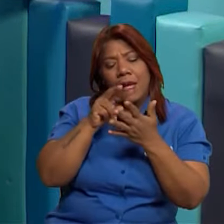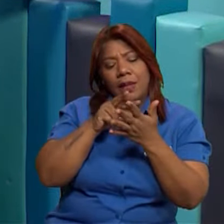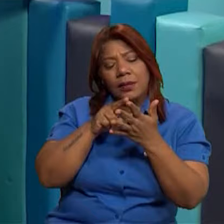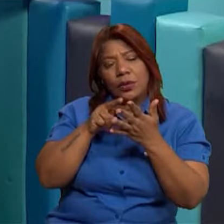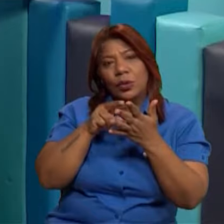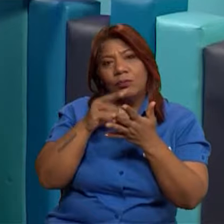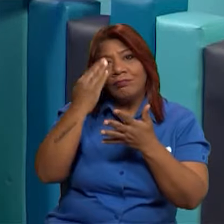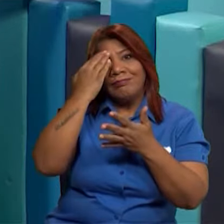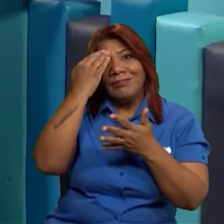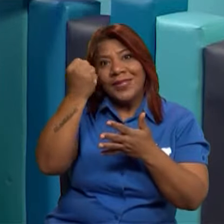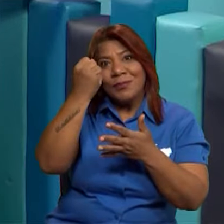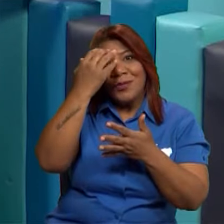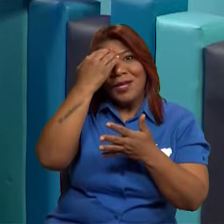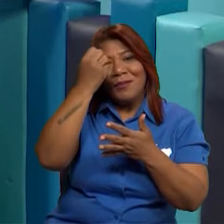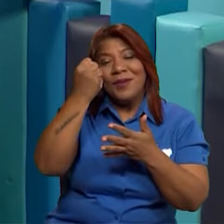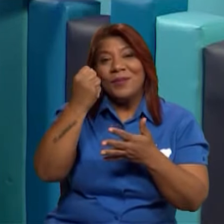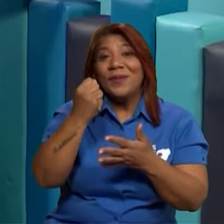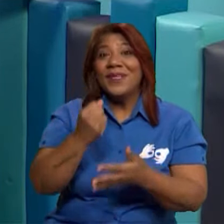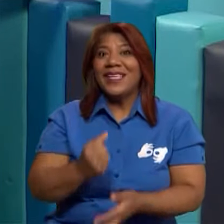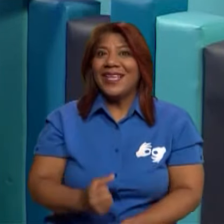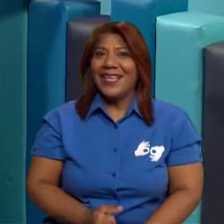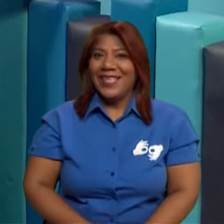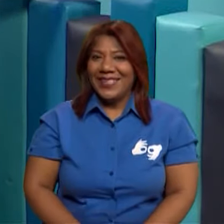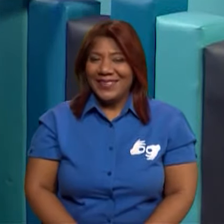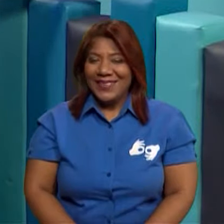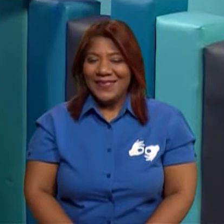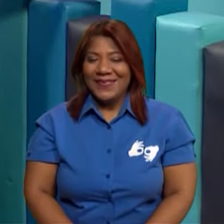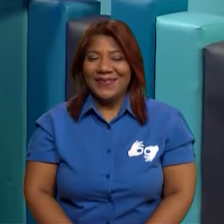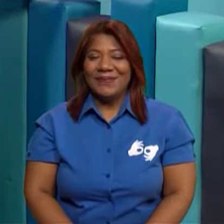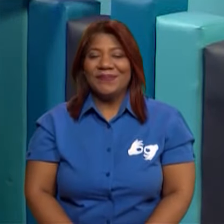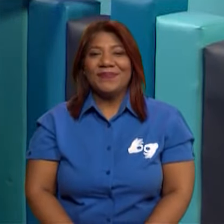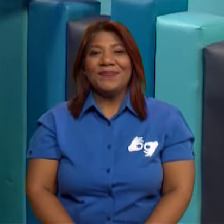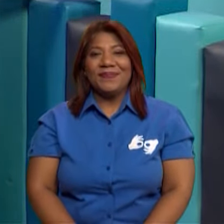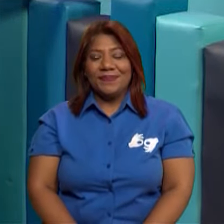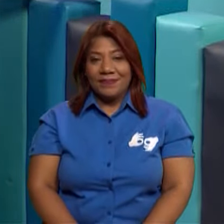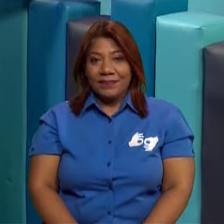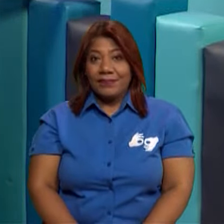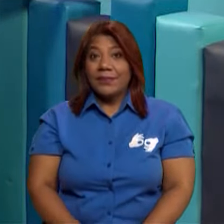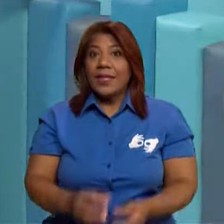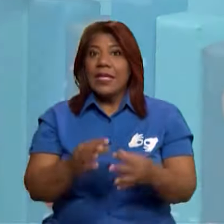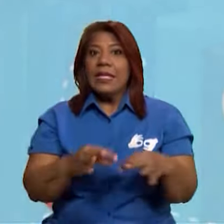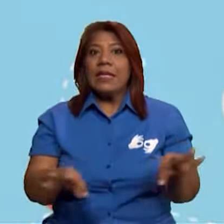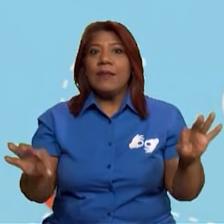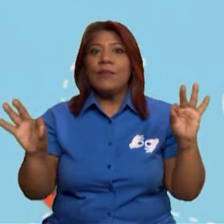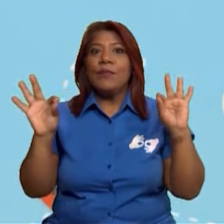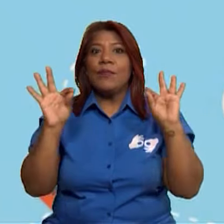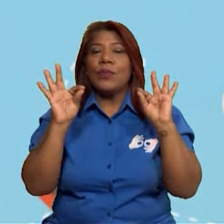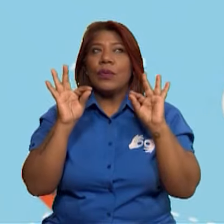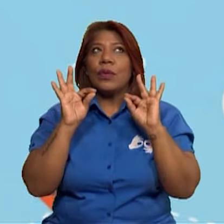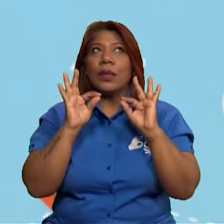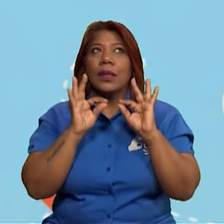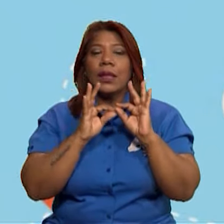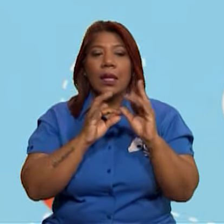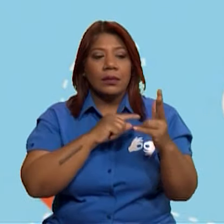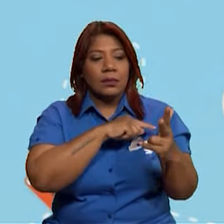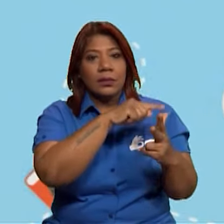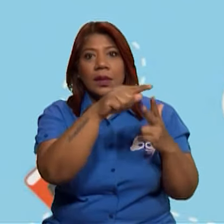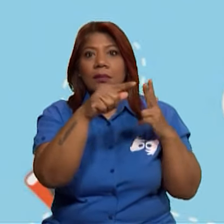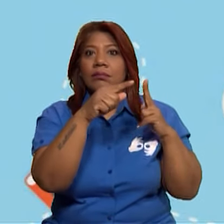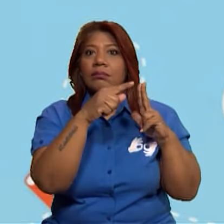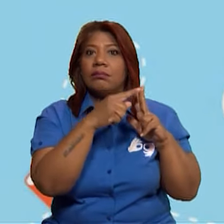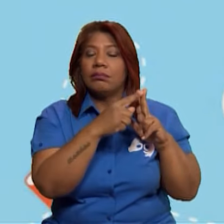¿Qué te parece? Interesante. Otra de las cosas es recoger la basura. Y no es solamente recoger la